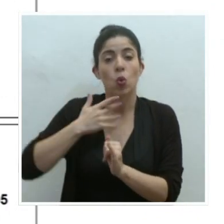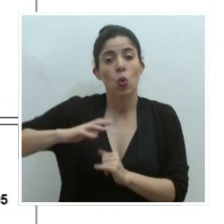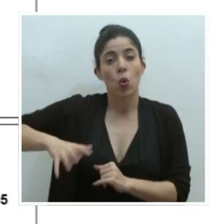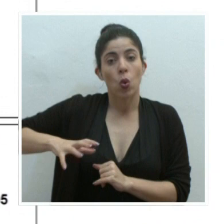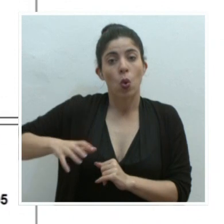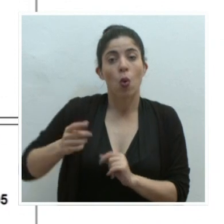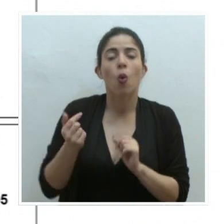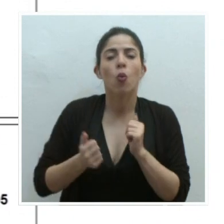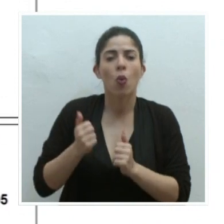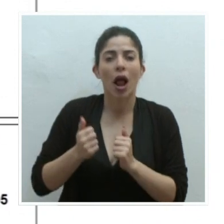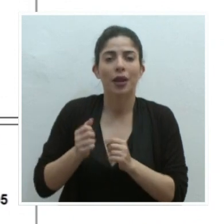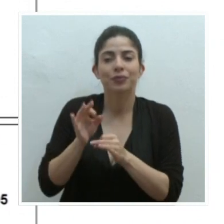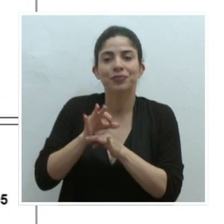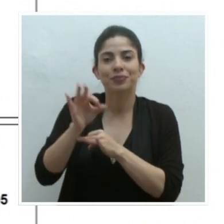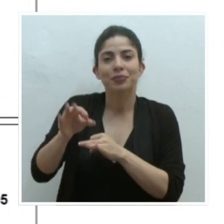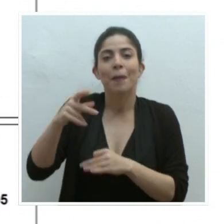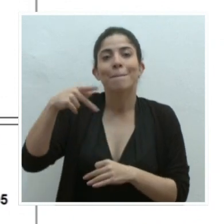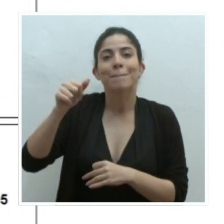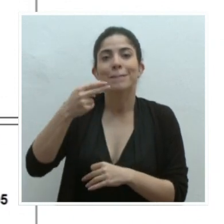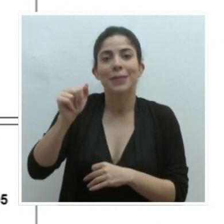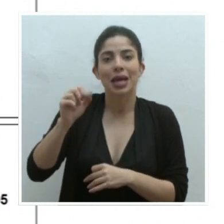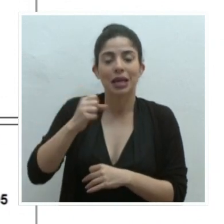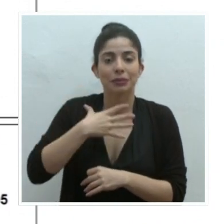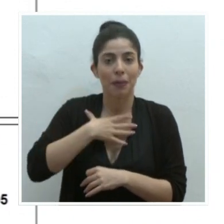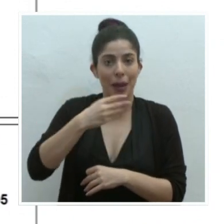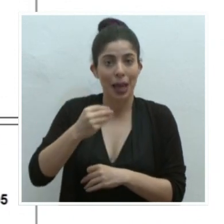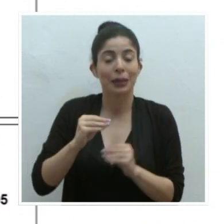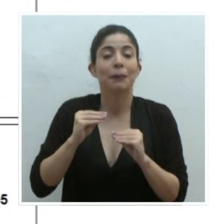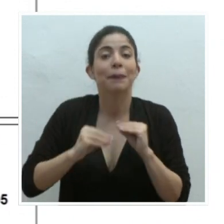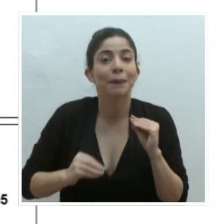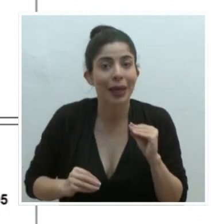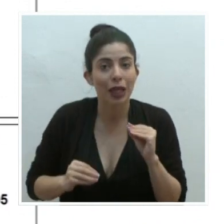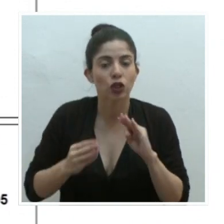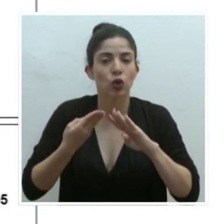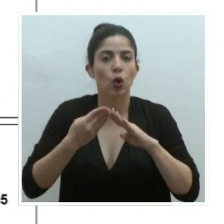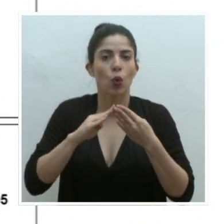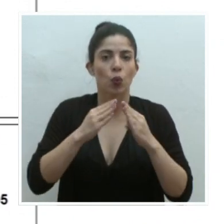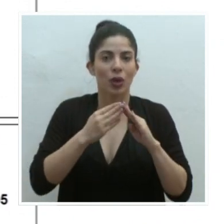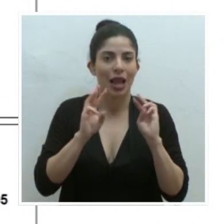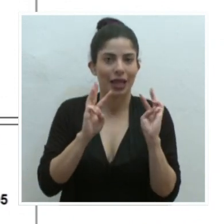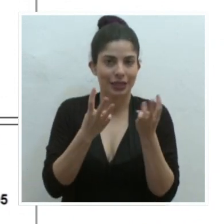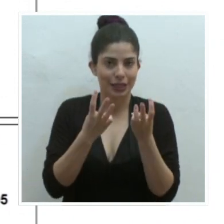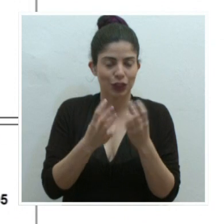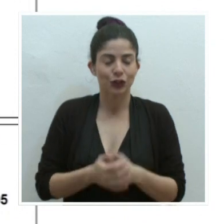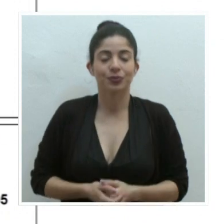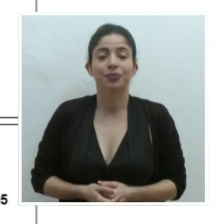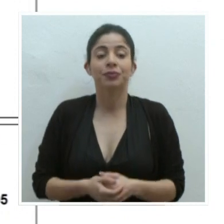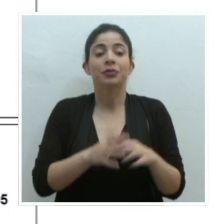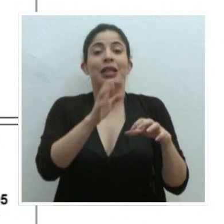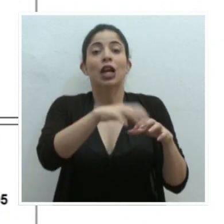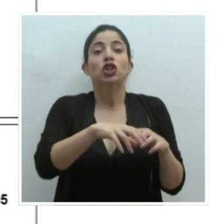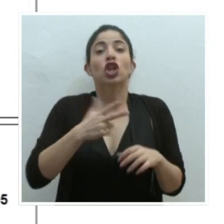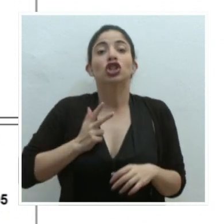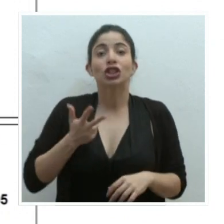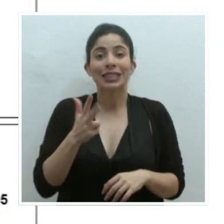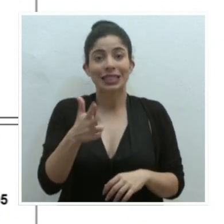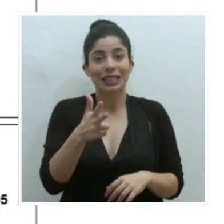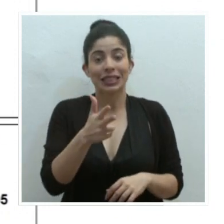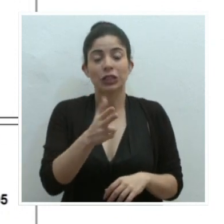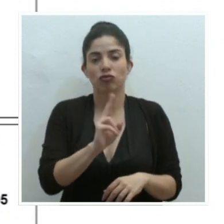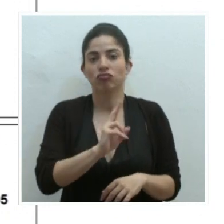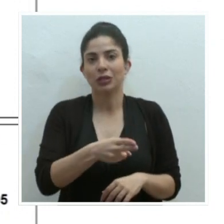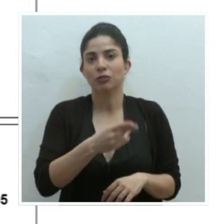naranja el distrito de Peñas Blancas, exceptuando la comunidad del Castillo. En el cantón de Los Chiles se